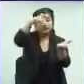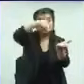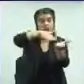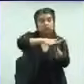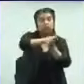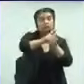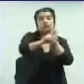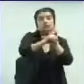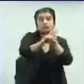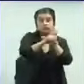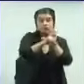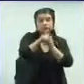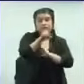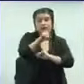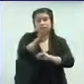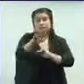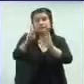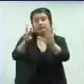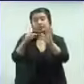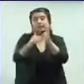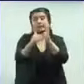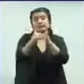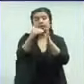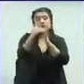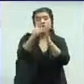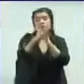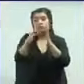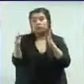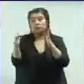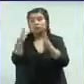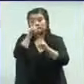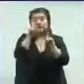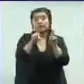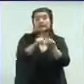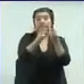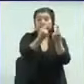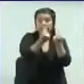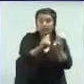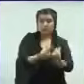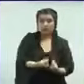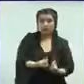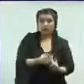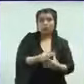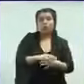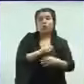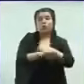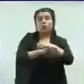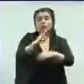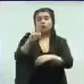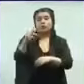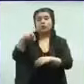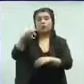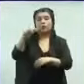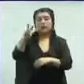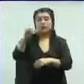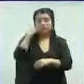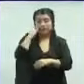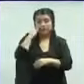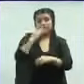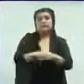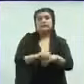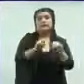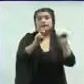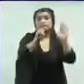Civil con 147 millones y fracción y en el Fondo para la Vivienda con